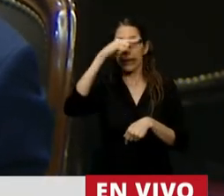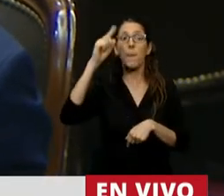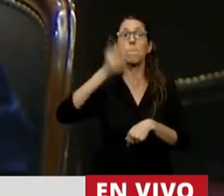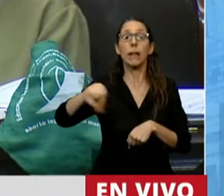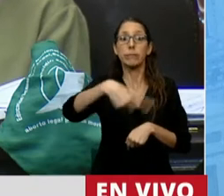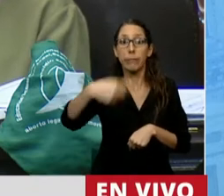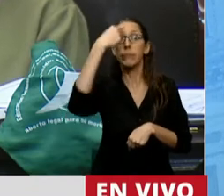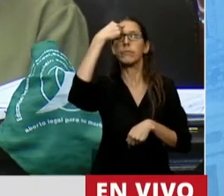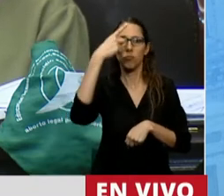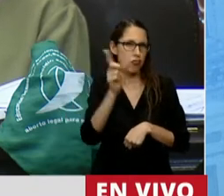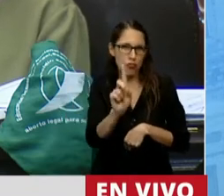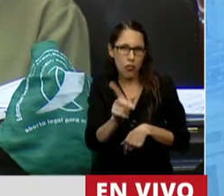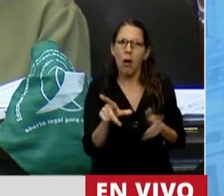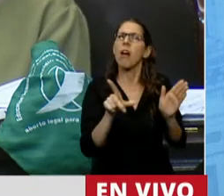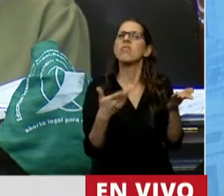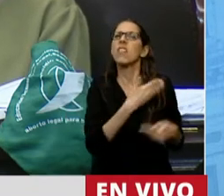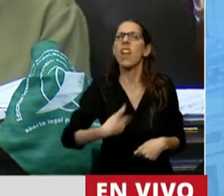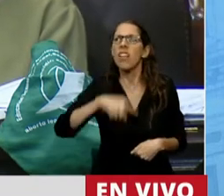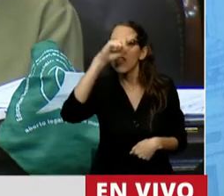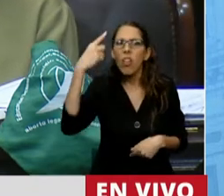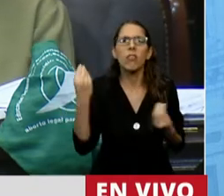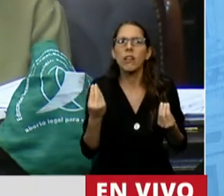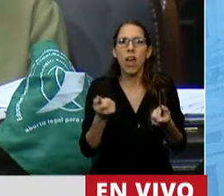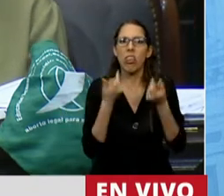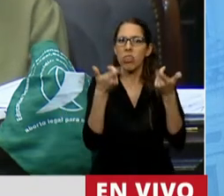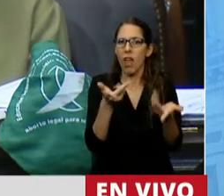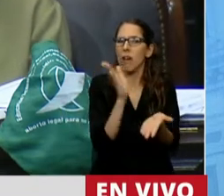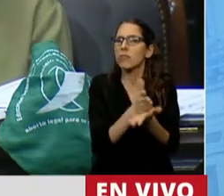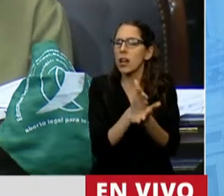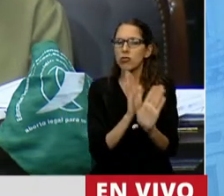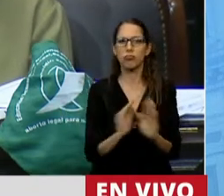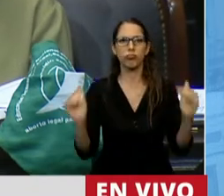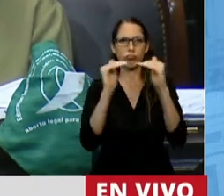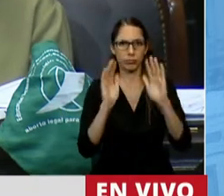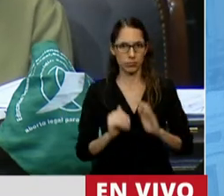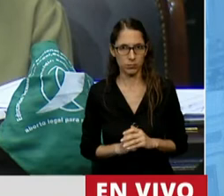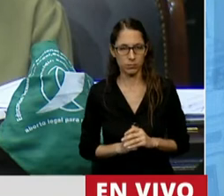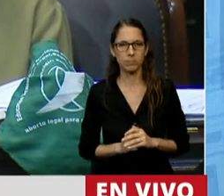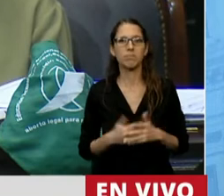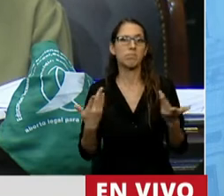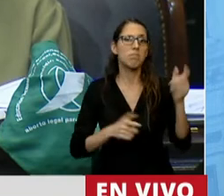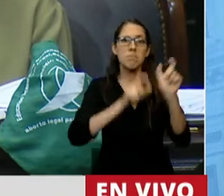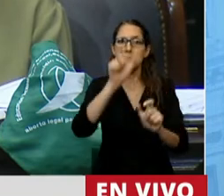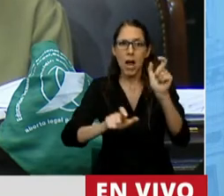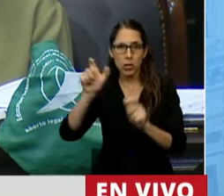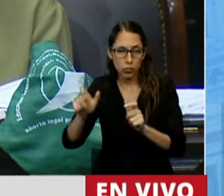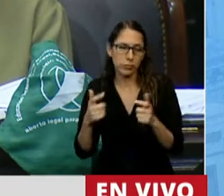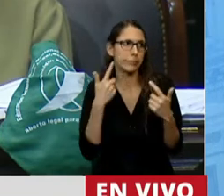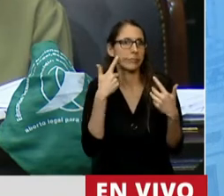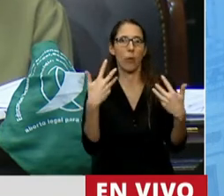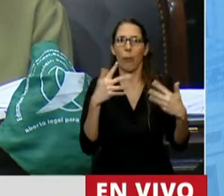garantizar derechos e igualdad de oportunidades. Las personas, por supuesto que tenemos el derecho y